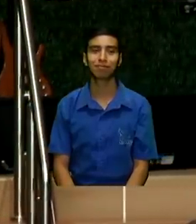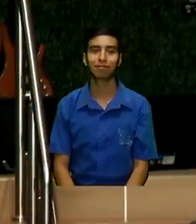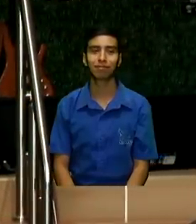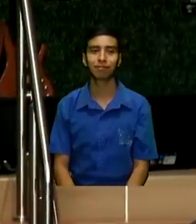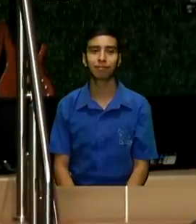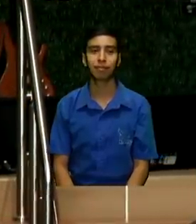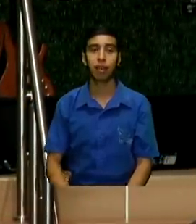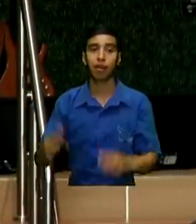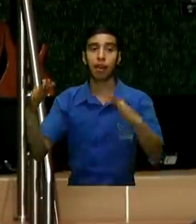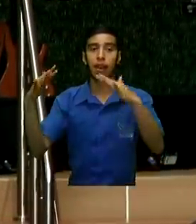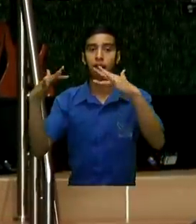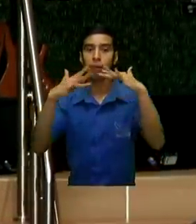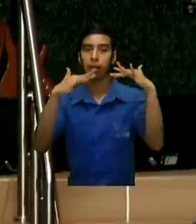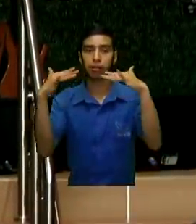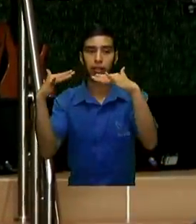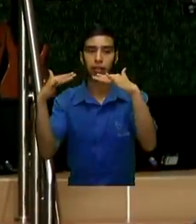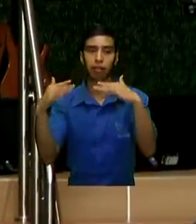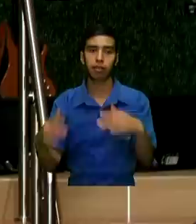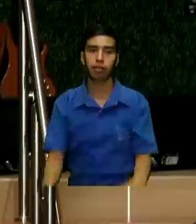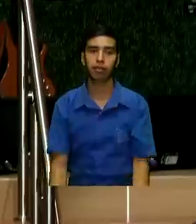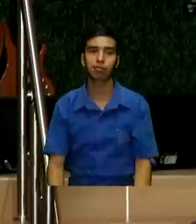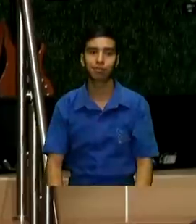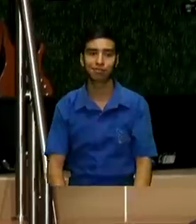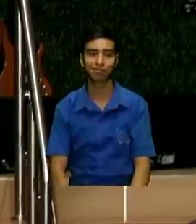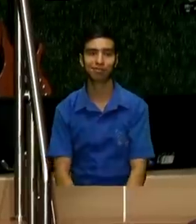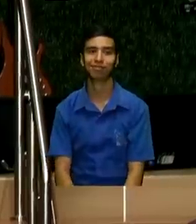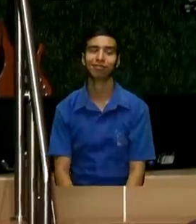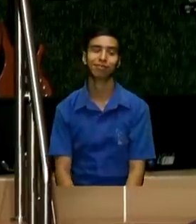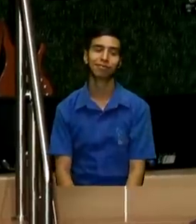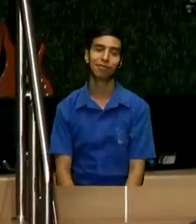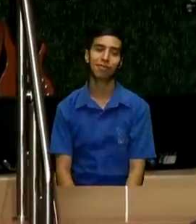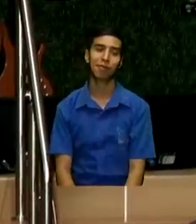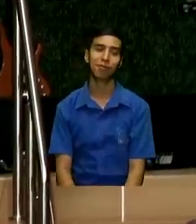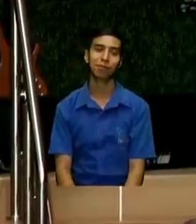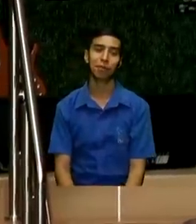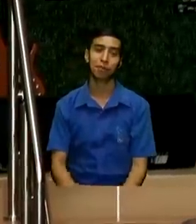Es la batalla. El diablo cree que me va a callar. Más voy a gritar.